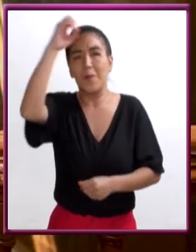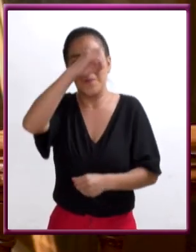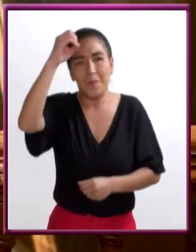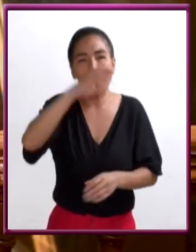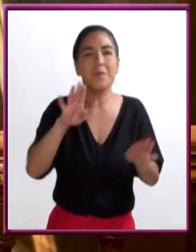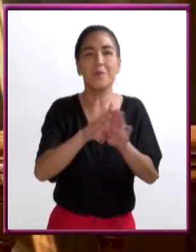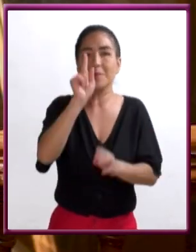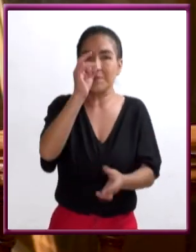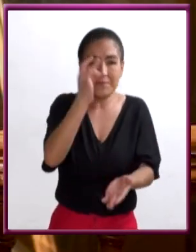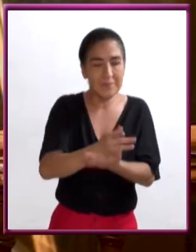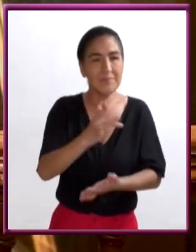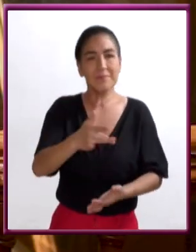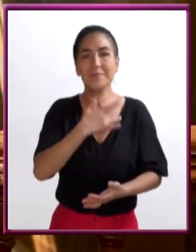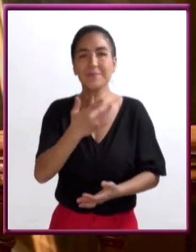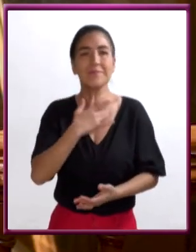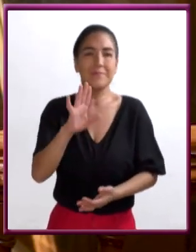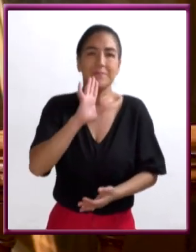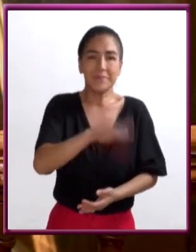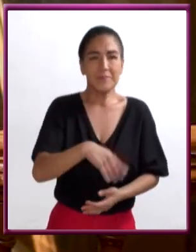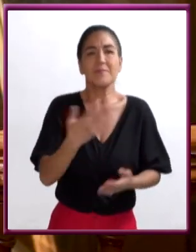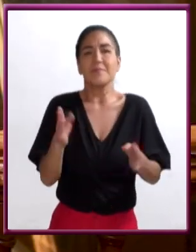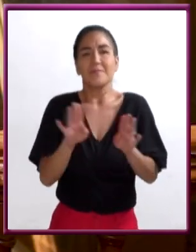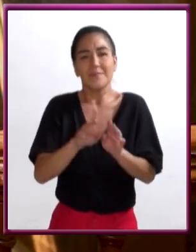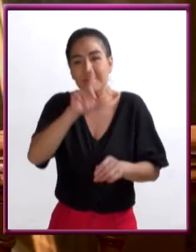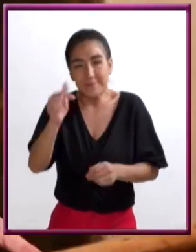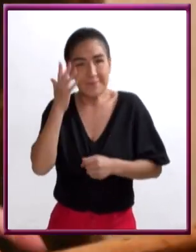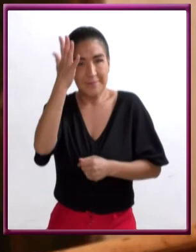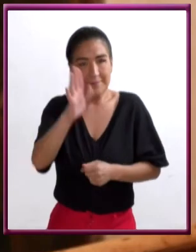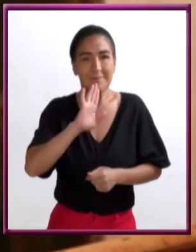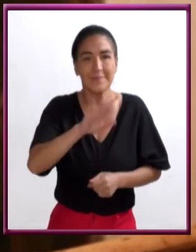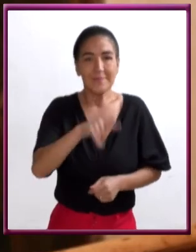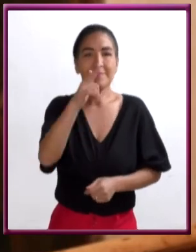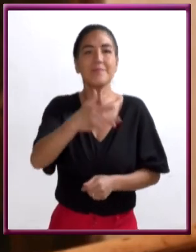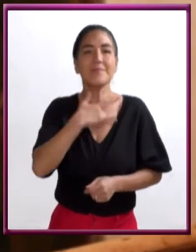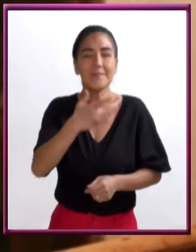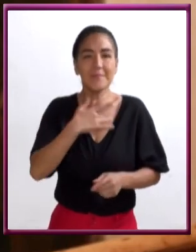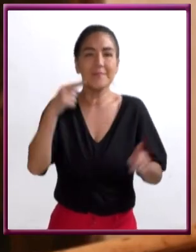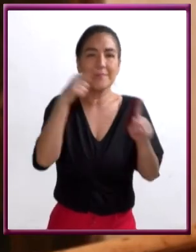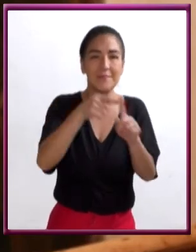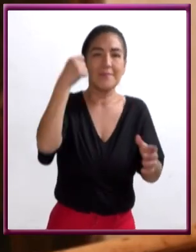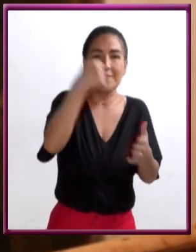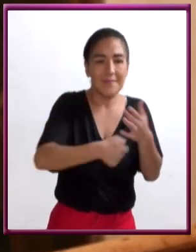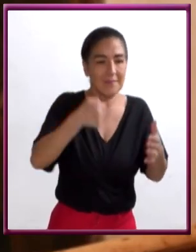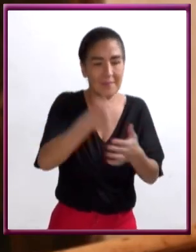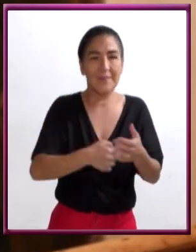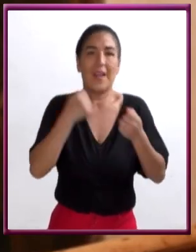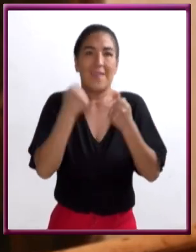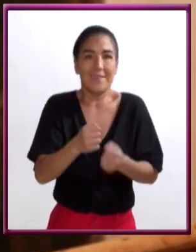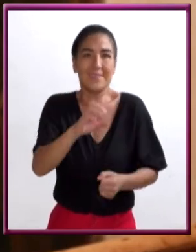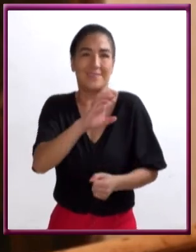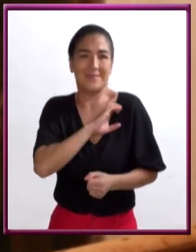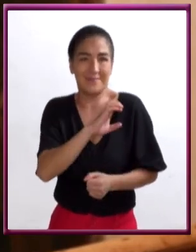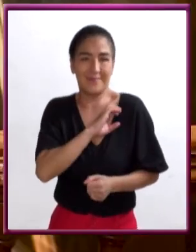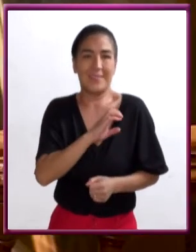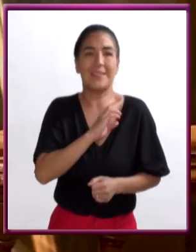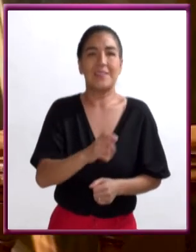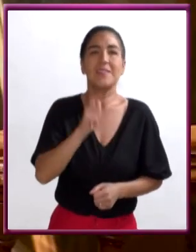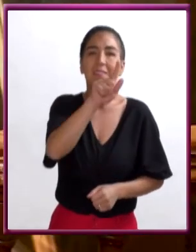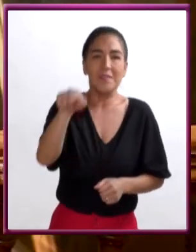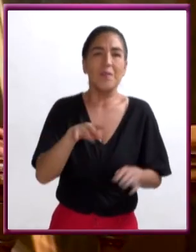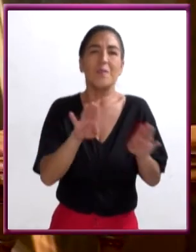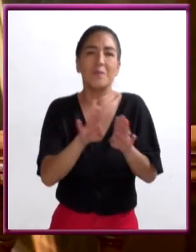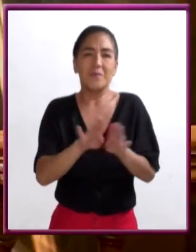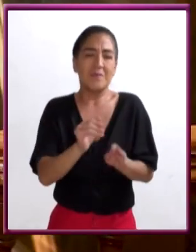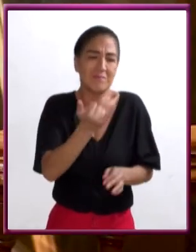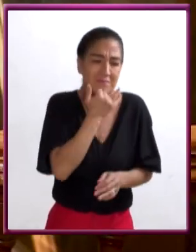intuición. Si algo no parece estar bien, no lo está. No necesitas convencer a nadie de que te quiera. No